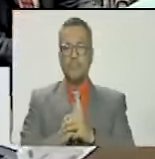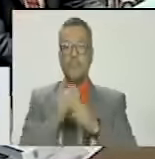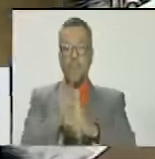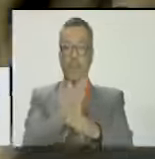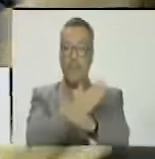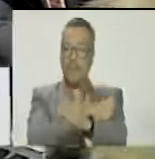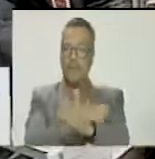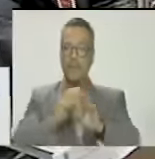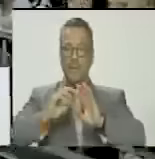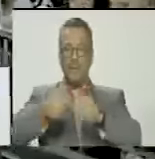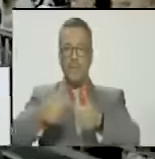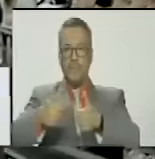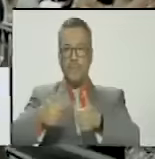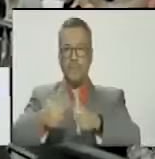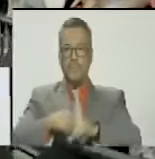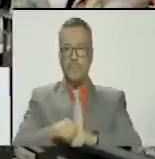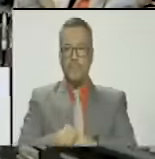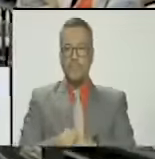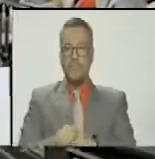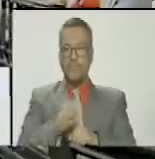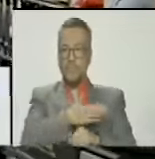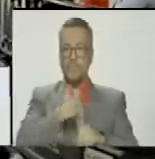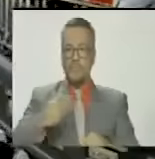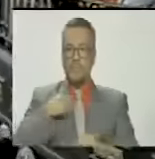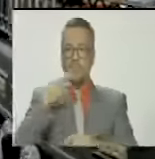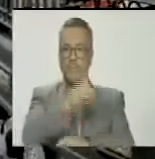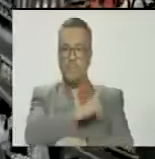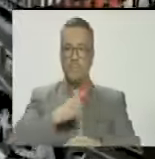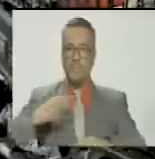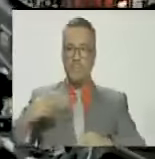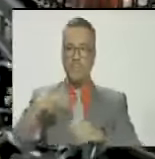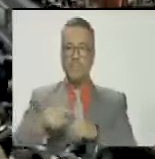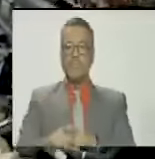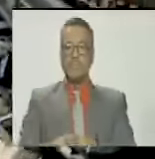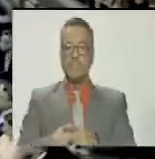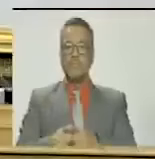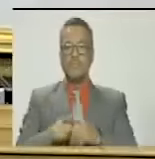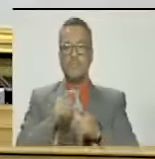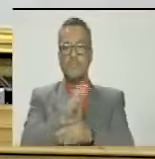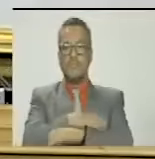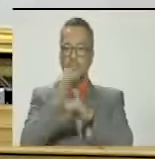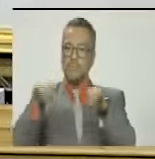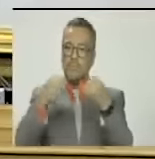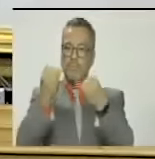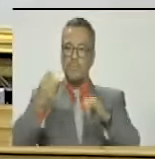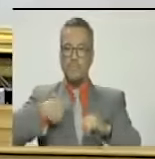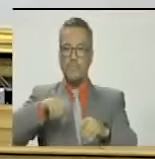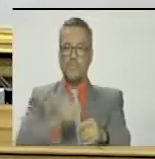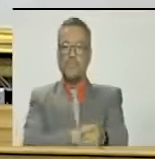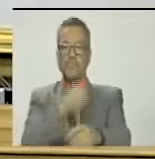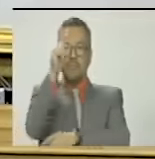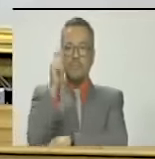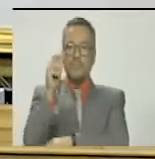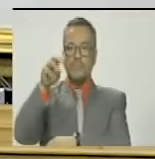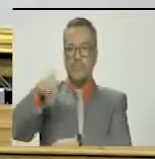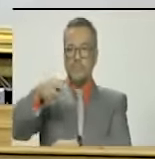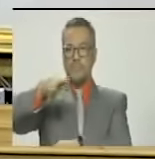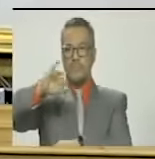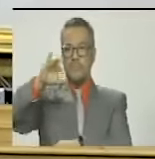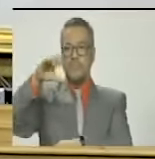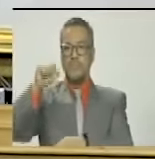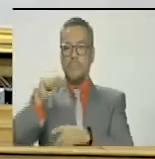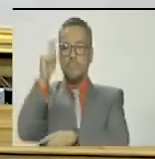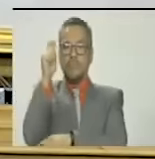Antes de iniciar, queremos desear un muy feliz cumpleaños a nuestra hermana, la diputada María Gabriela